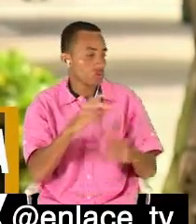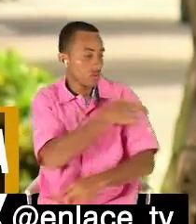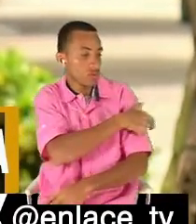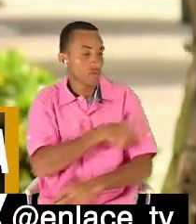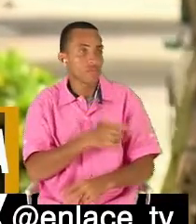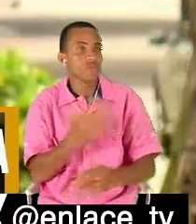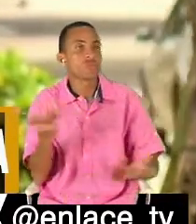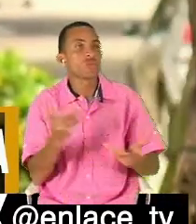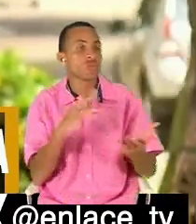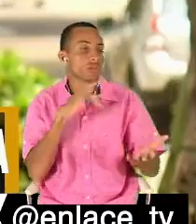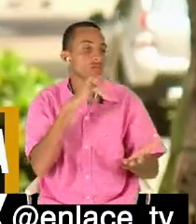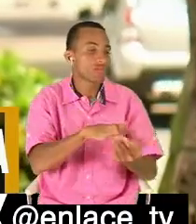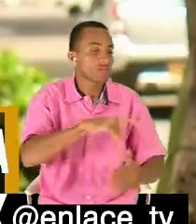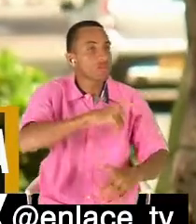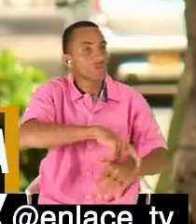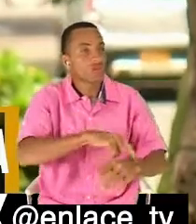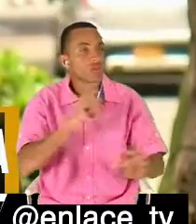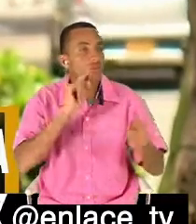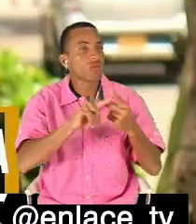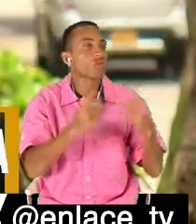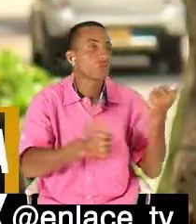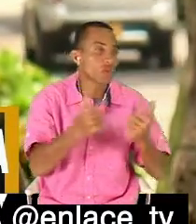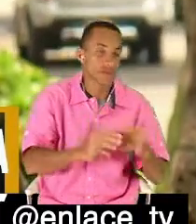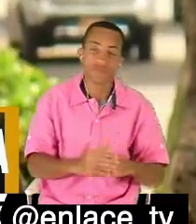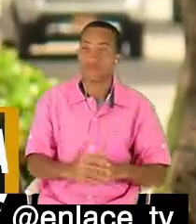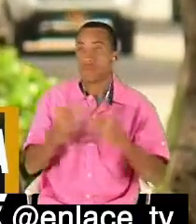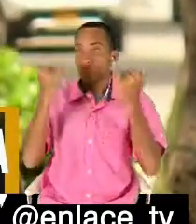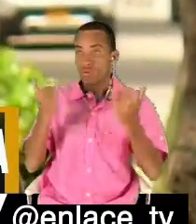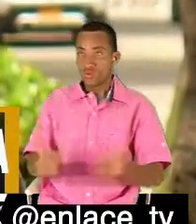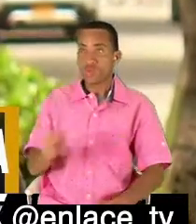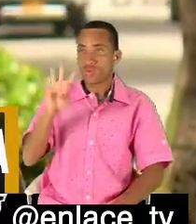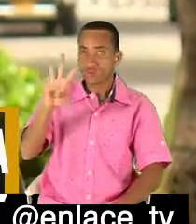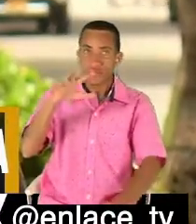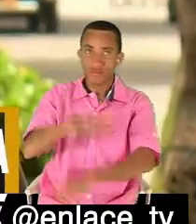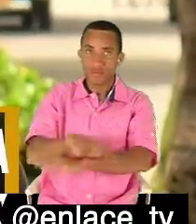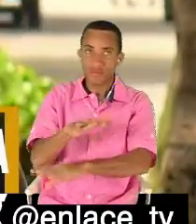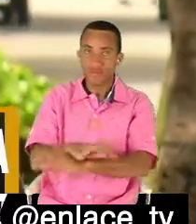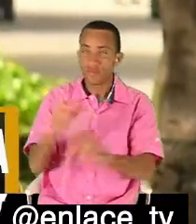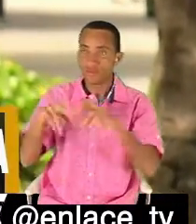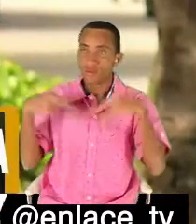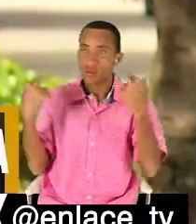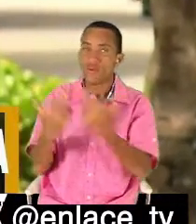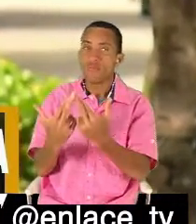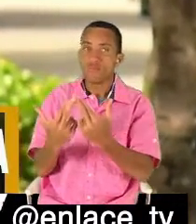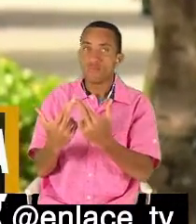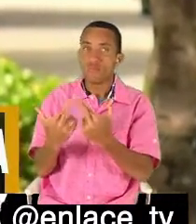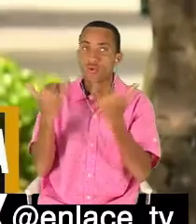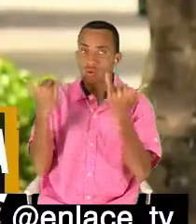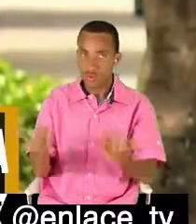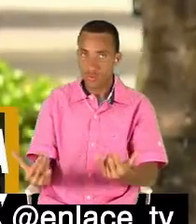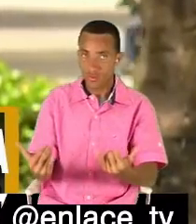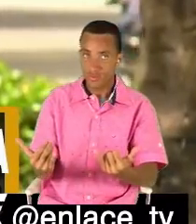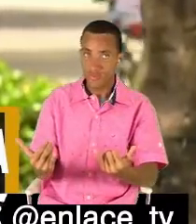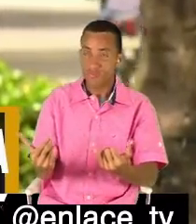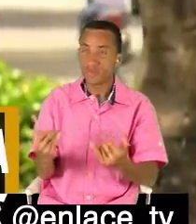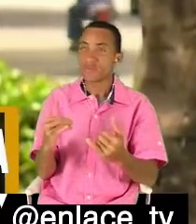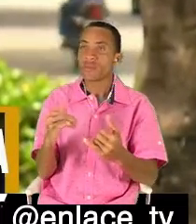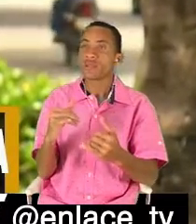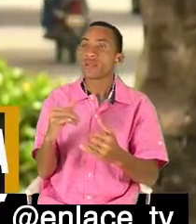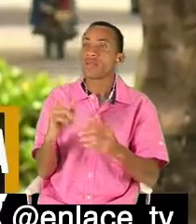qué horas y cuál es el objetivo? Bueno, hoy a las 4 de la tarde tenemos una reunión para nombrar